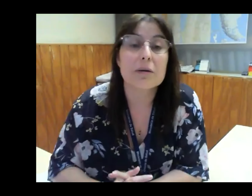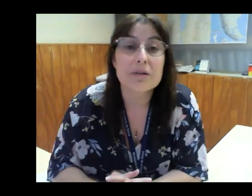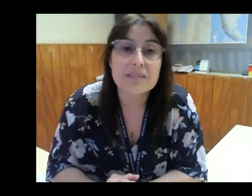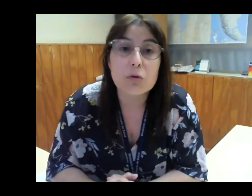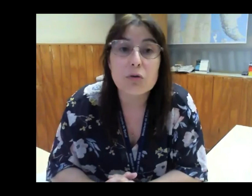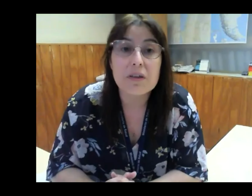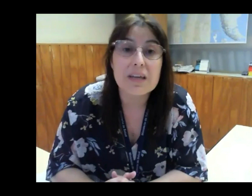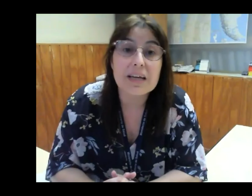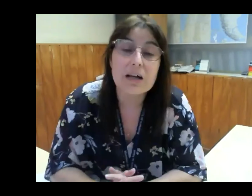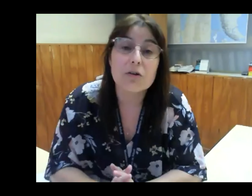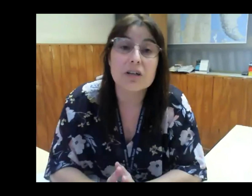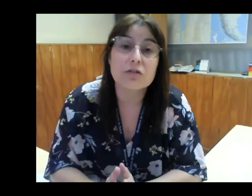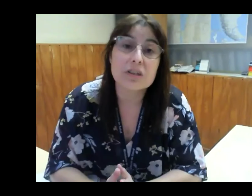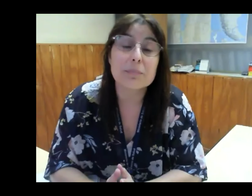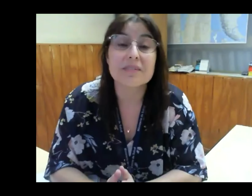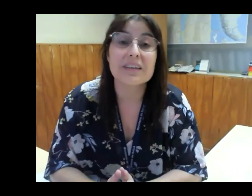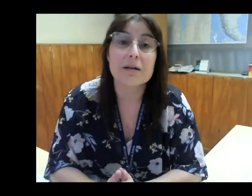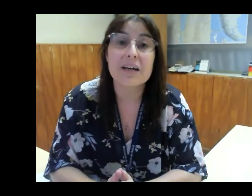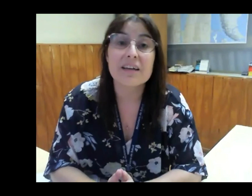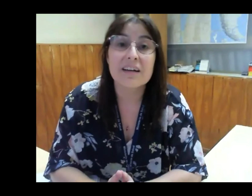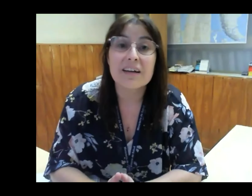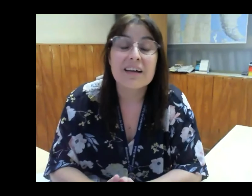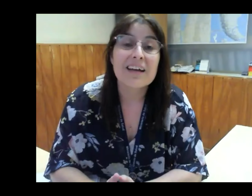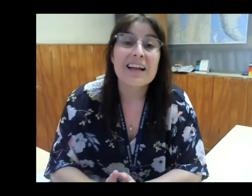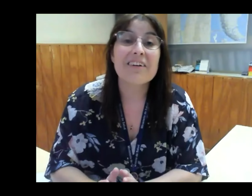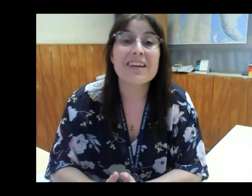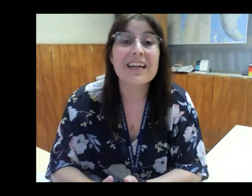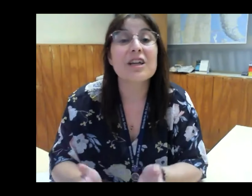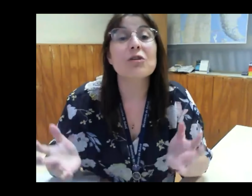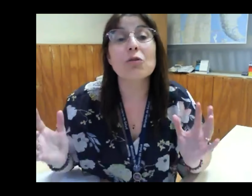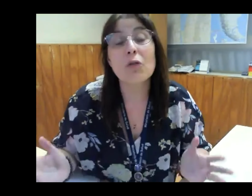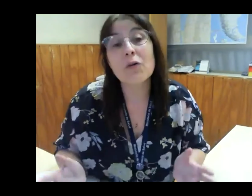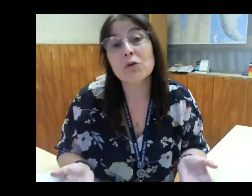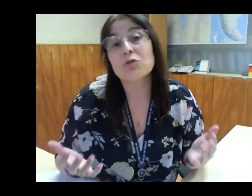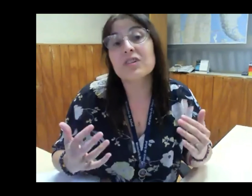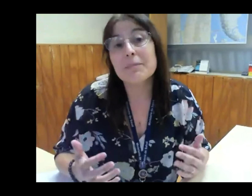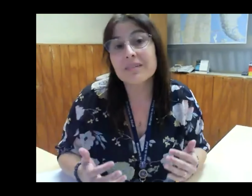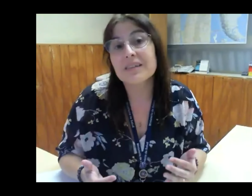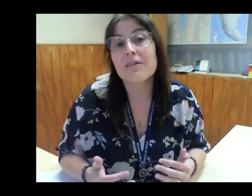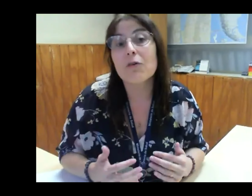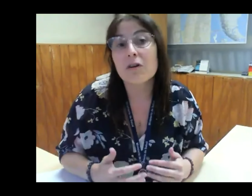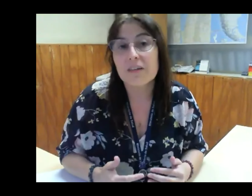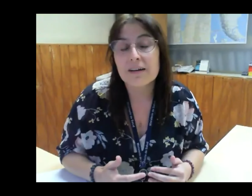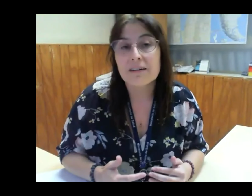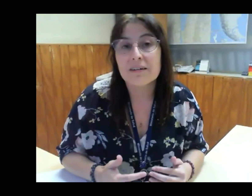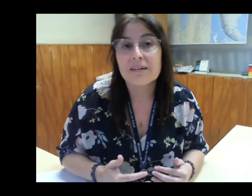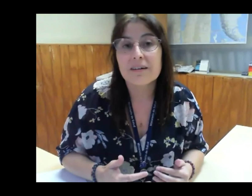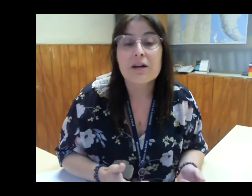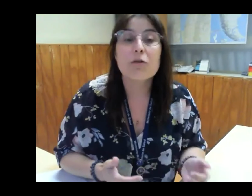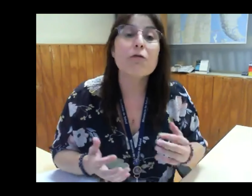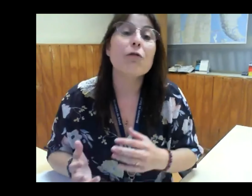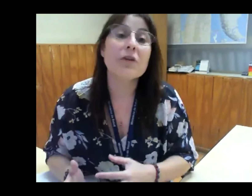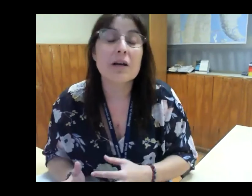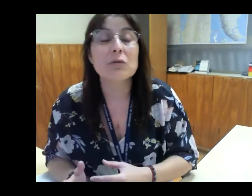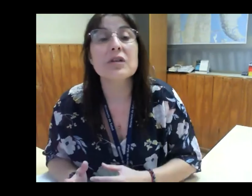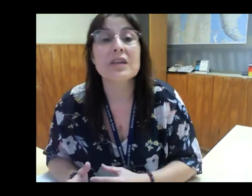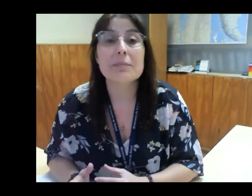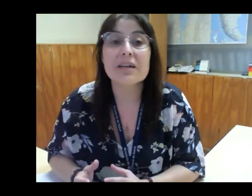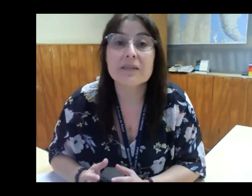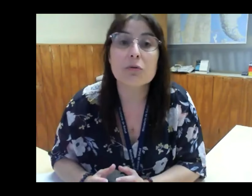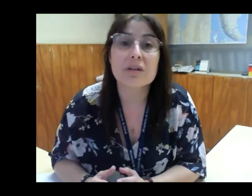los sistemas de salud, yo diría que la colección que presenta Mike, la verdad que todos los temas que aborda confluyen